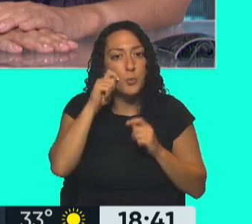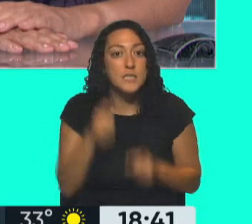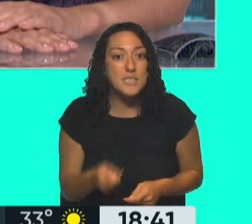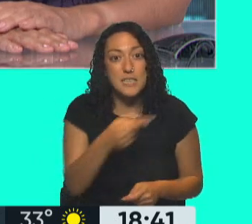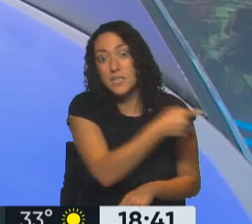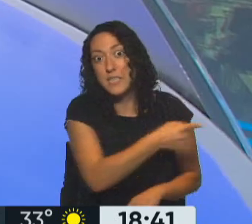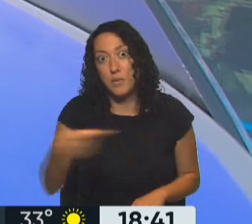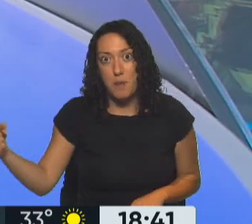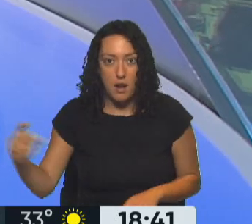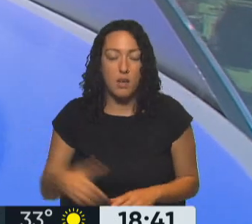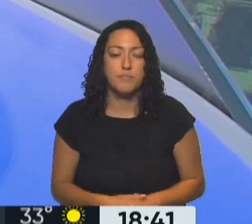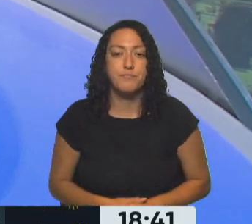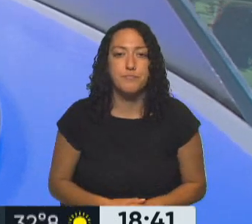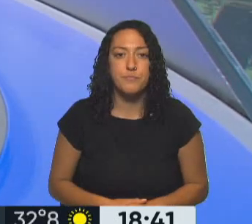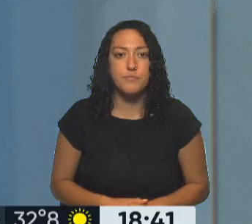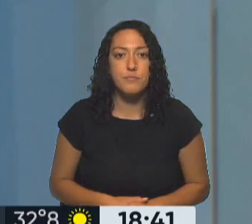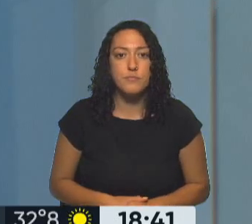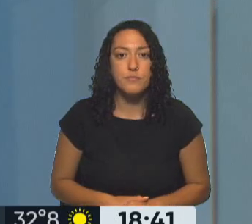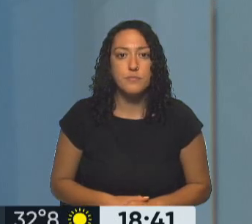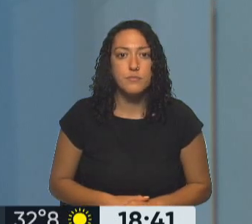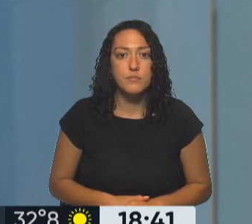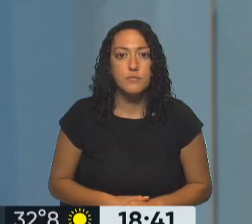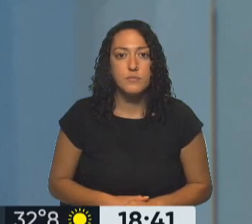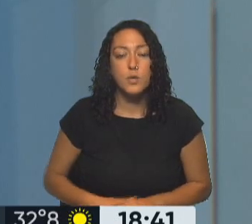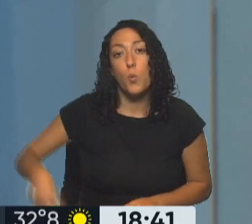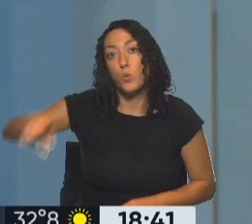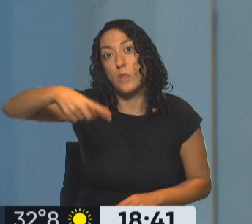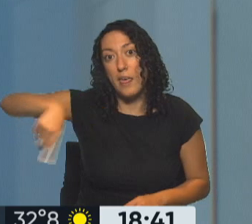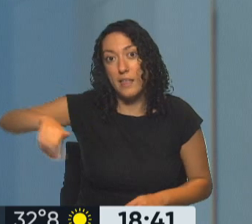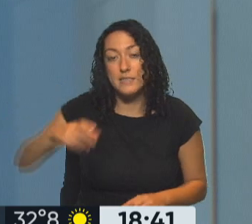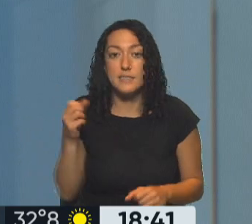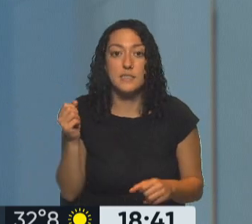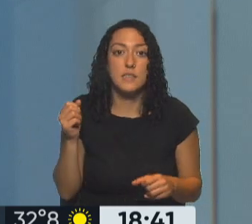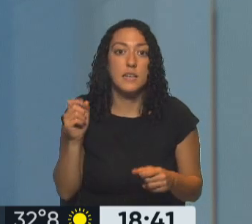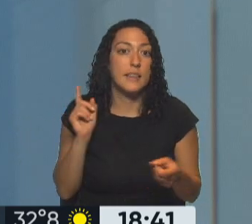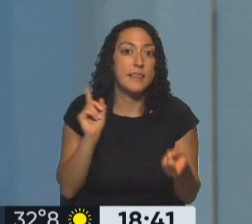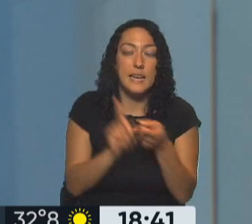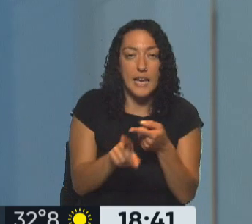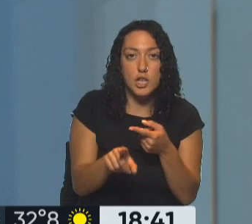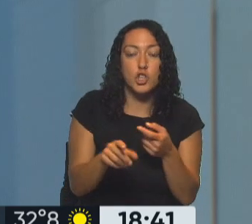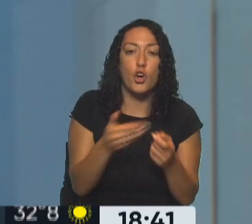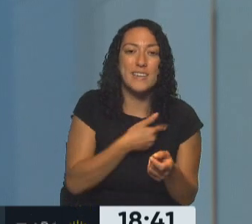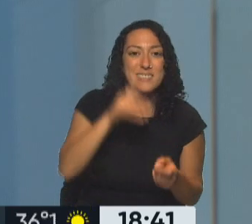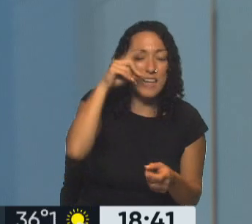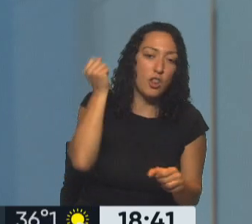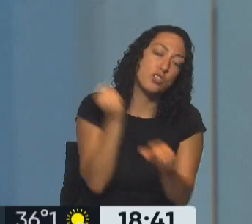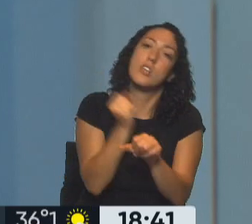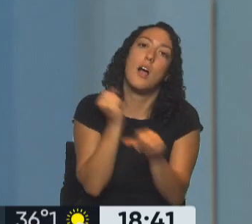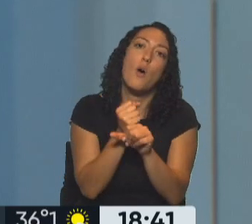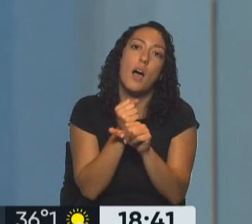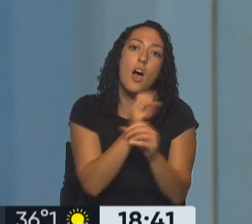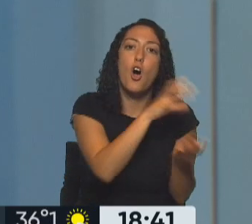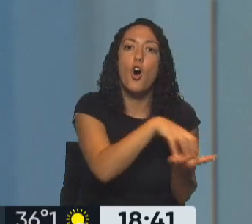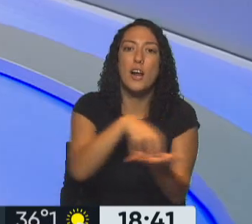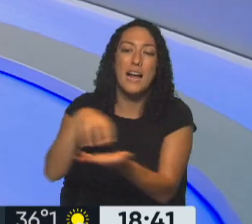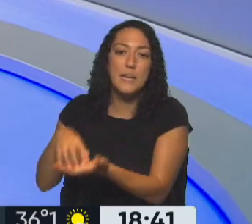se ha concretado bien trabajan obviamente de forma directa con el estado argentino con los organismos